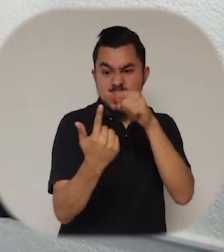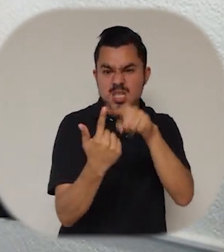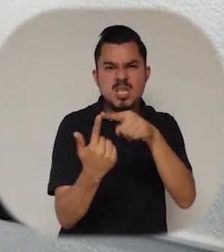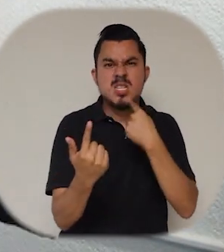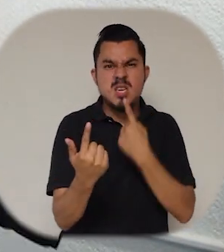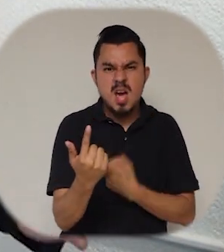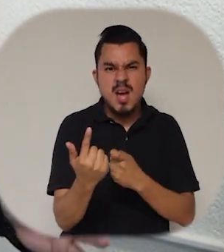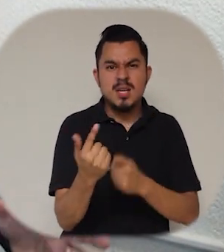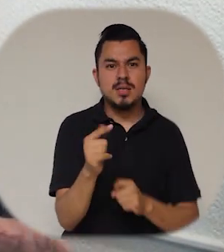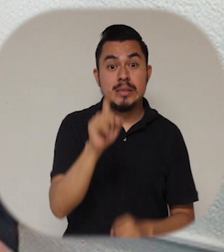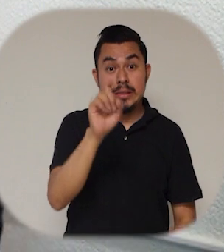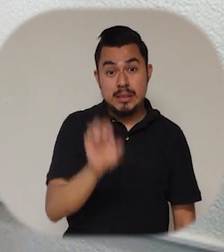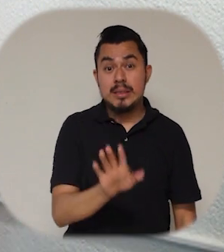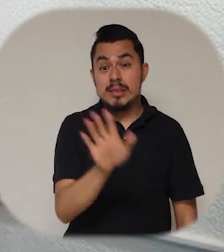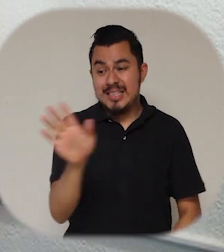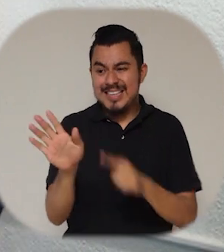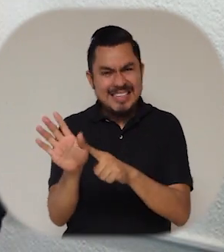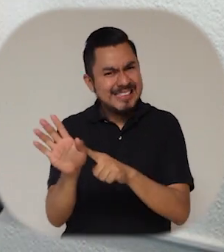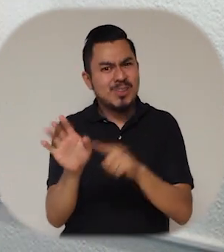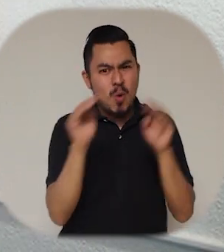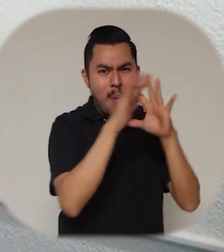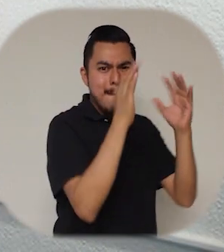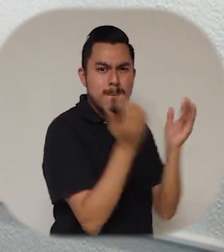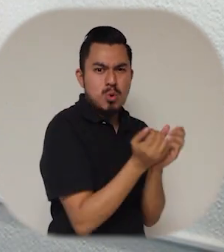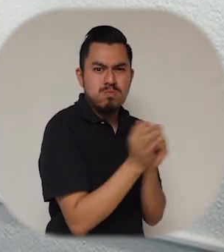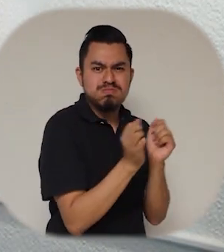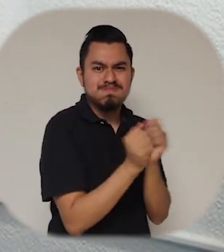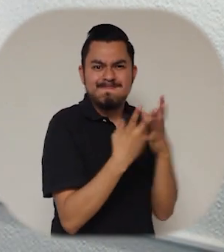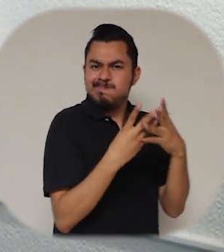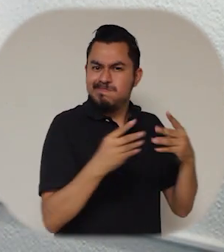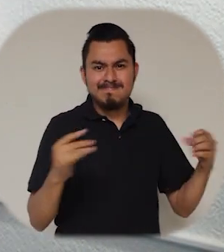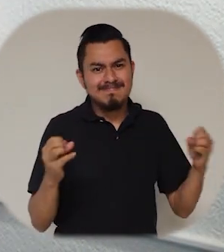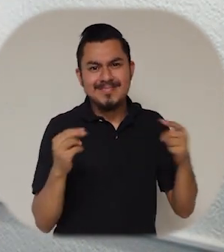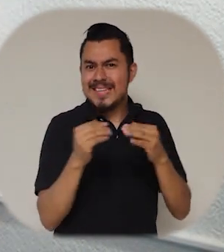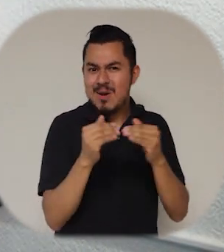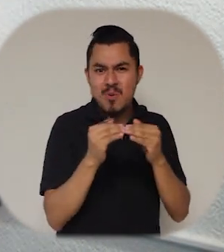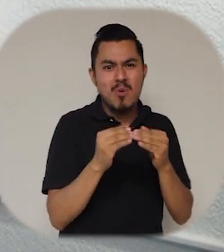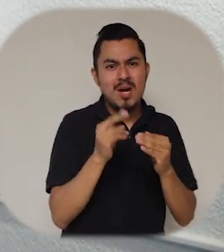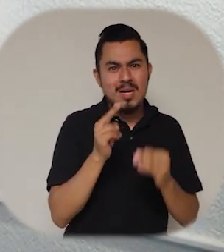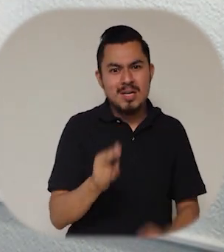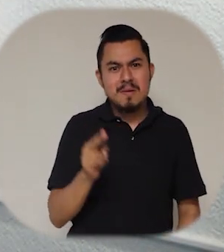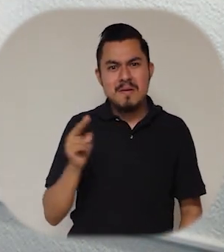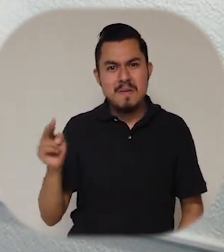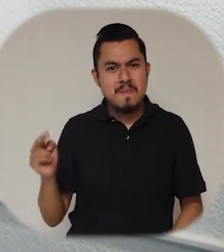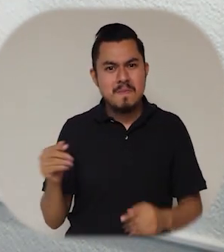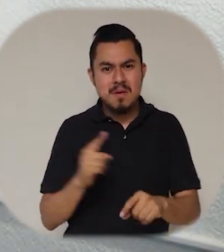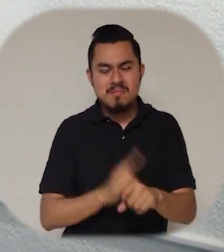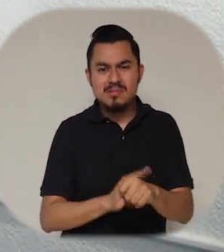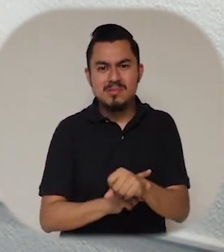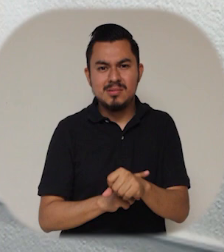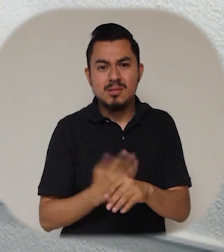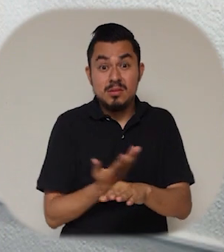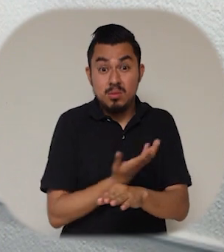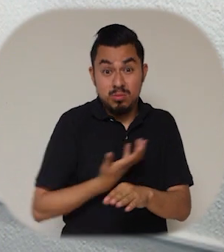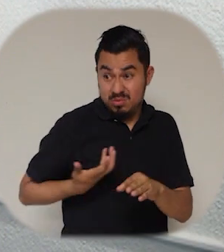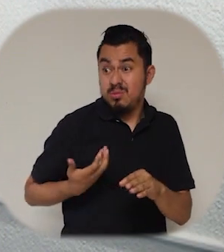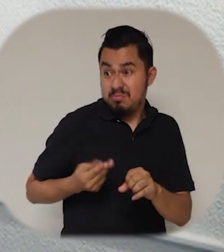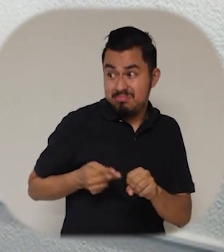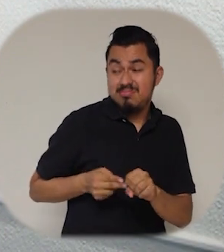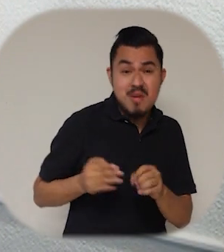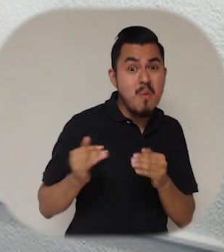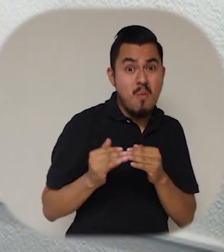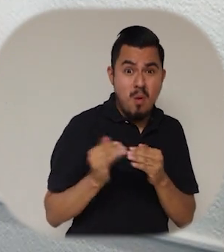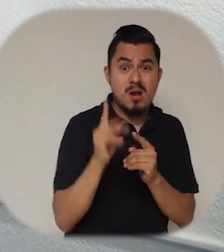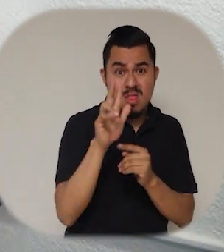problema fundamental que el hombre no puede resolver, y al mismo tiempo Él es aquel que puede resolver todo el problema que viene porque estamos en